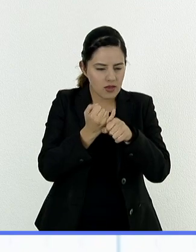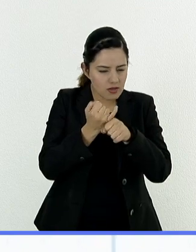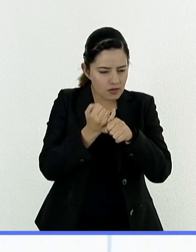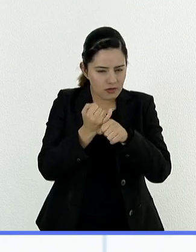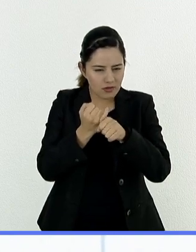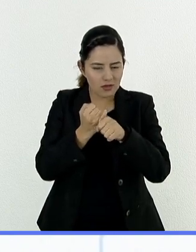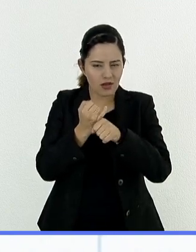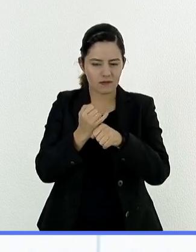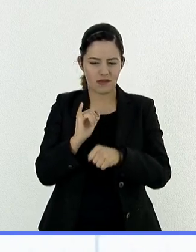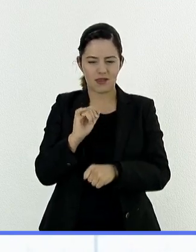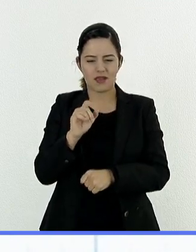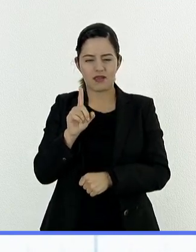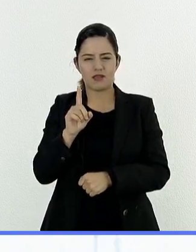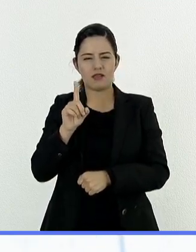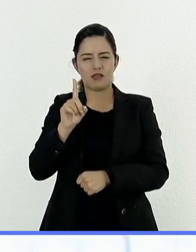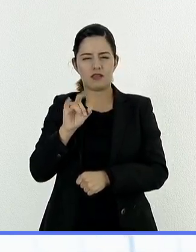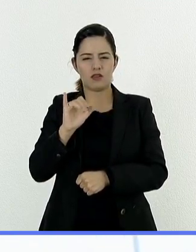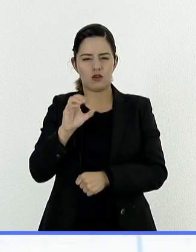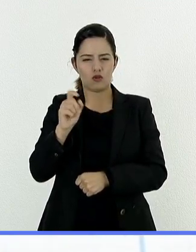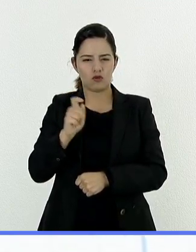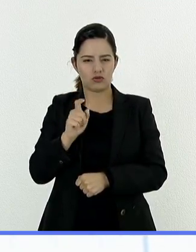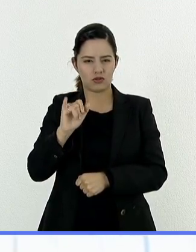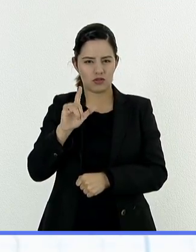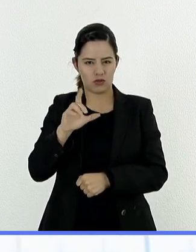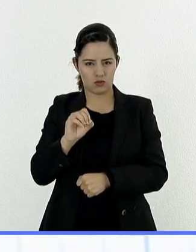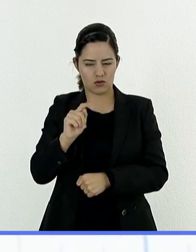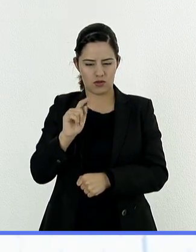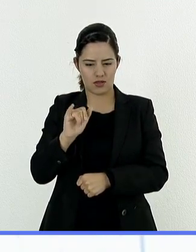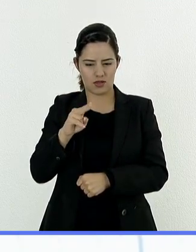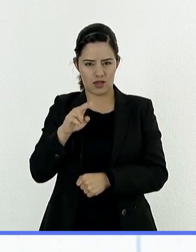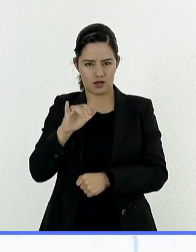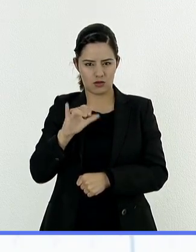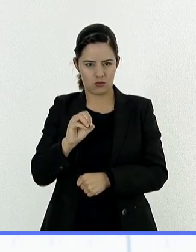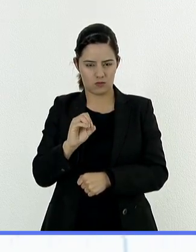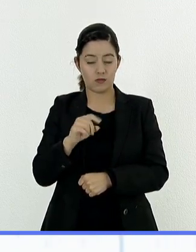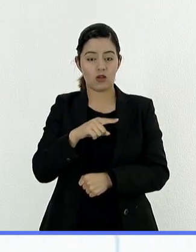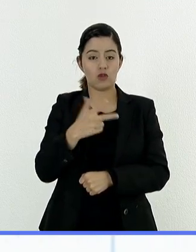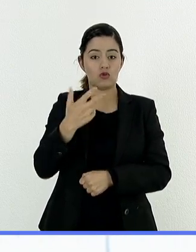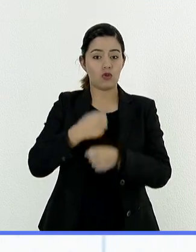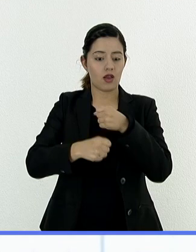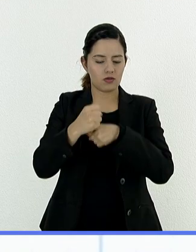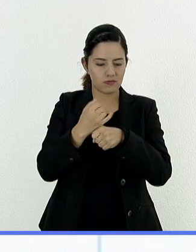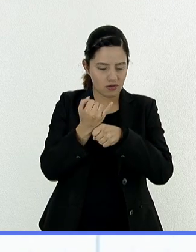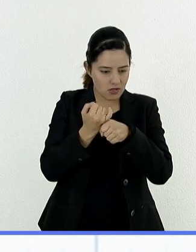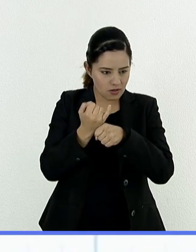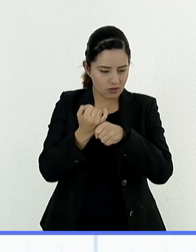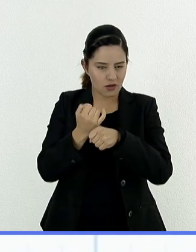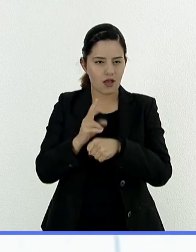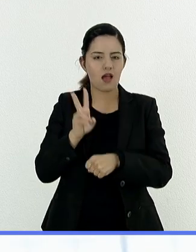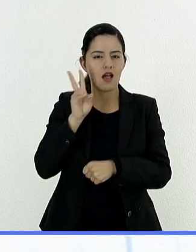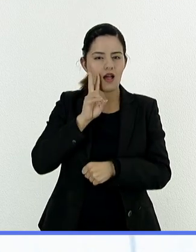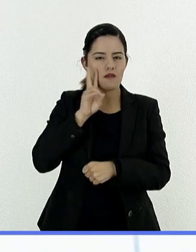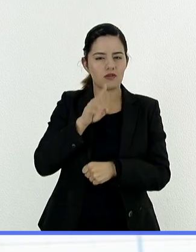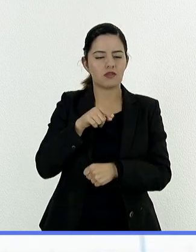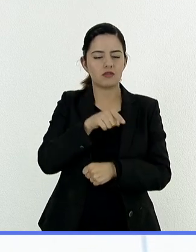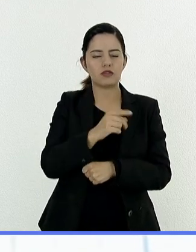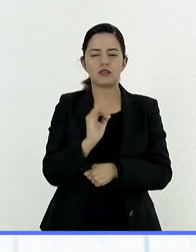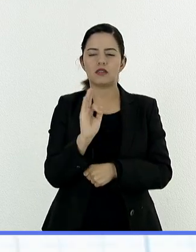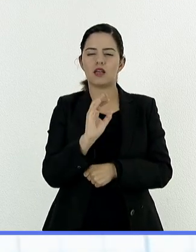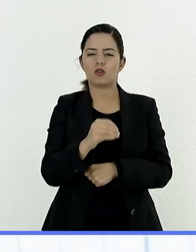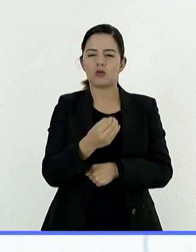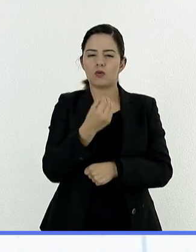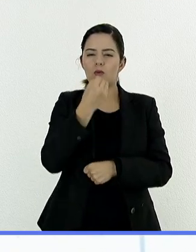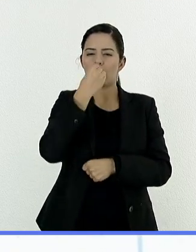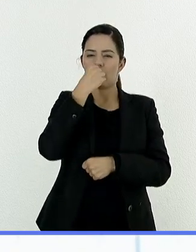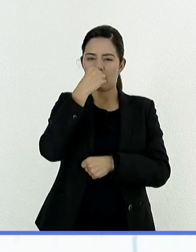desde hace 8 años la finalidad es saber cuáles son los efectos digamos más dramáticos que puede tener el